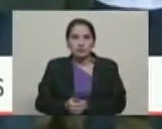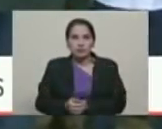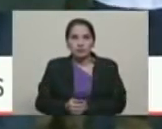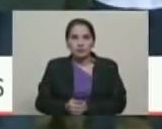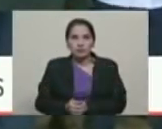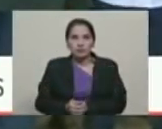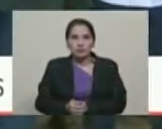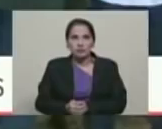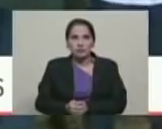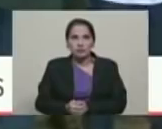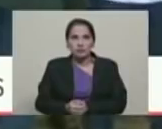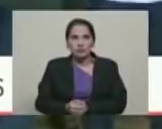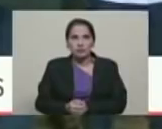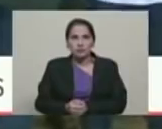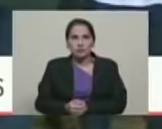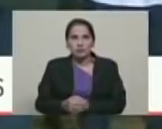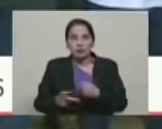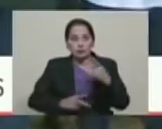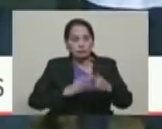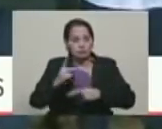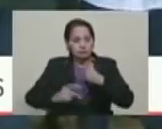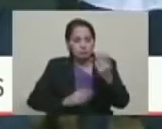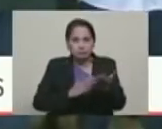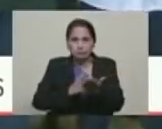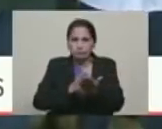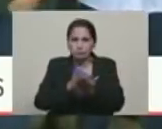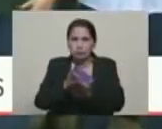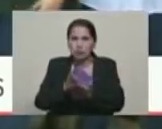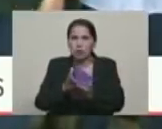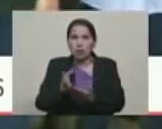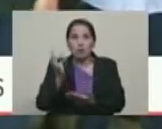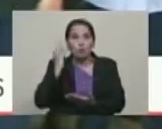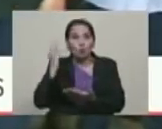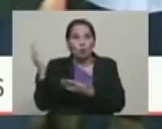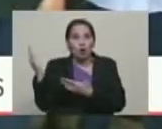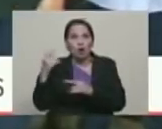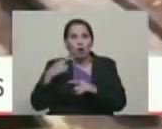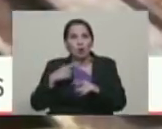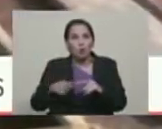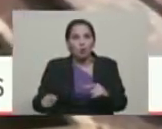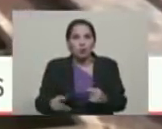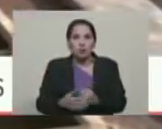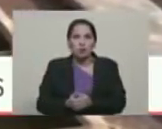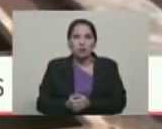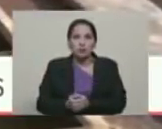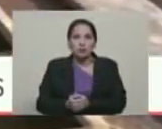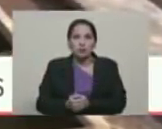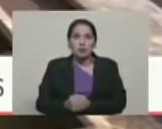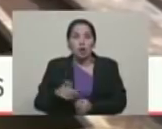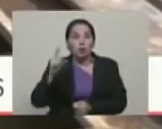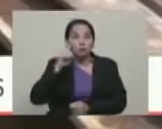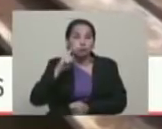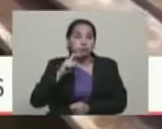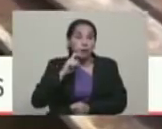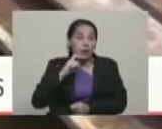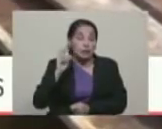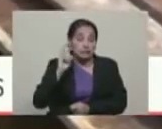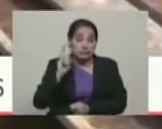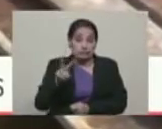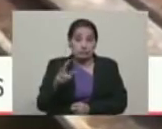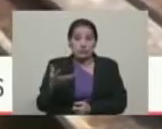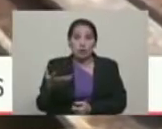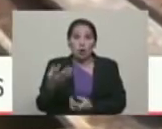lealtad para seguir produciendo. Bueno, y aquí tenemos también a Natalí, bella y hermosa, con su barriga. Estamos en